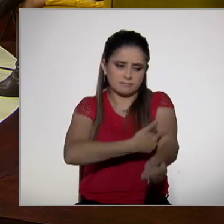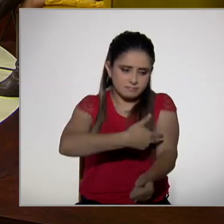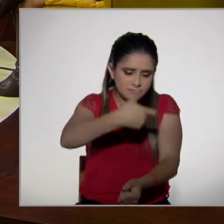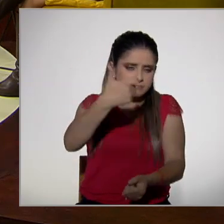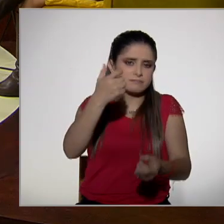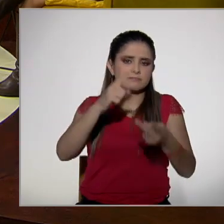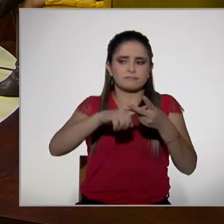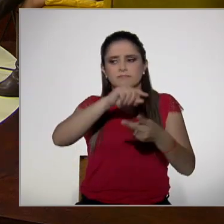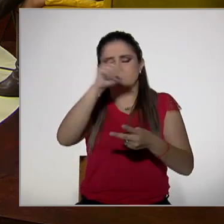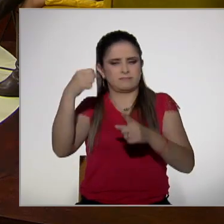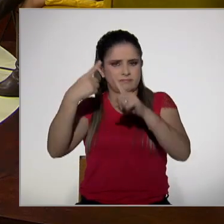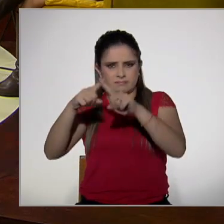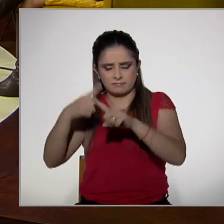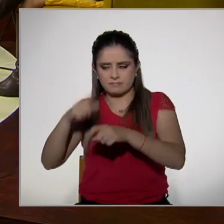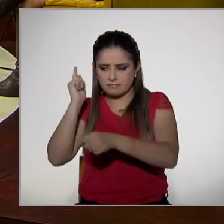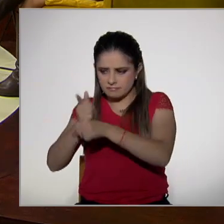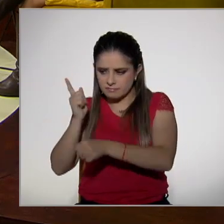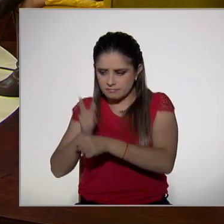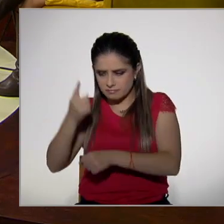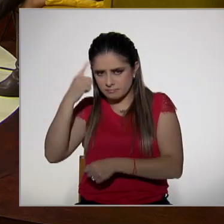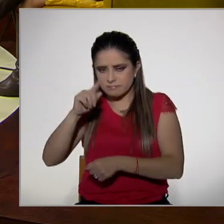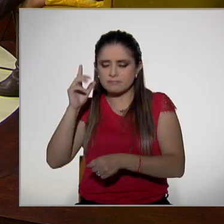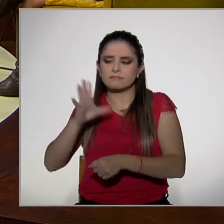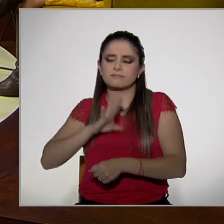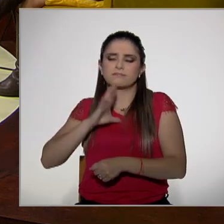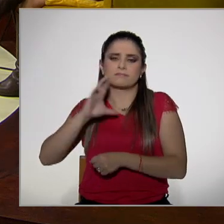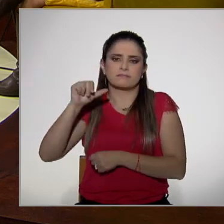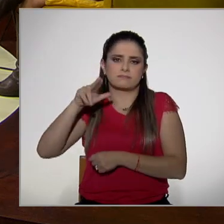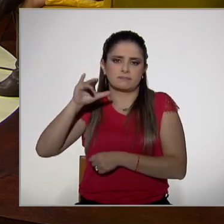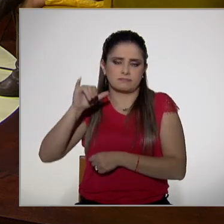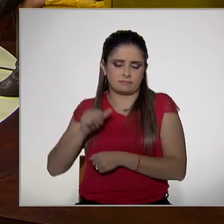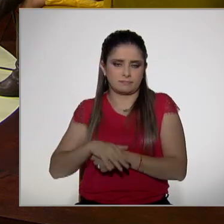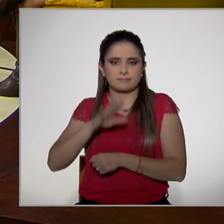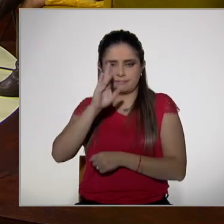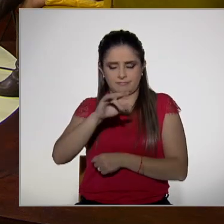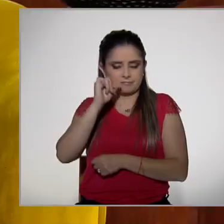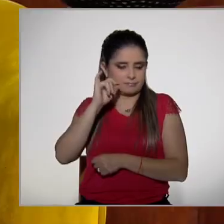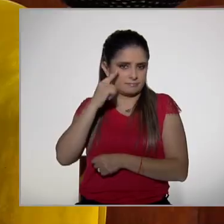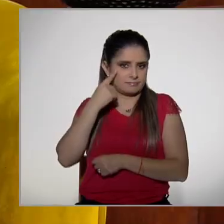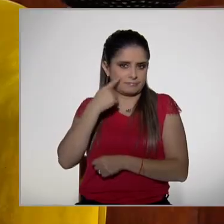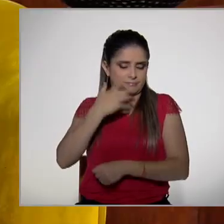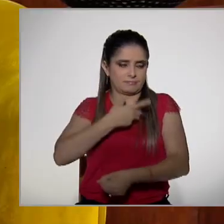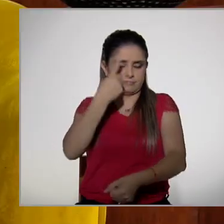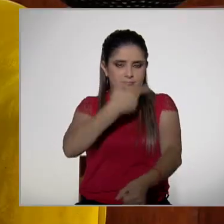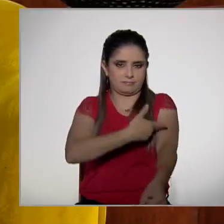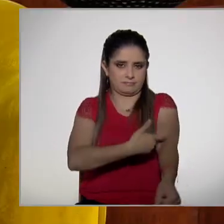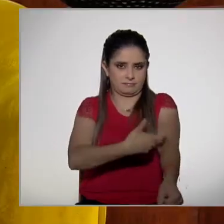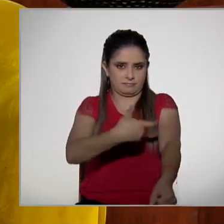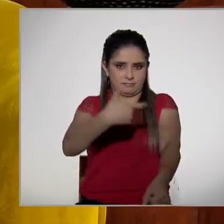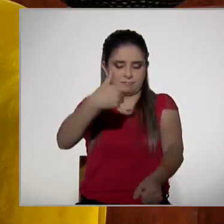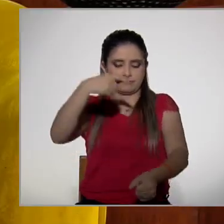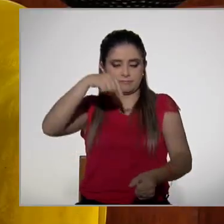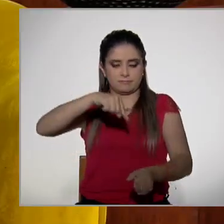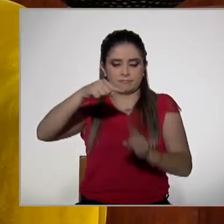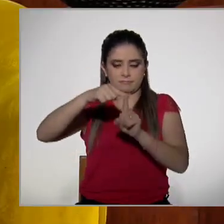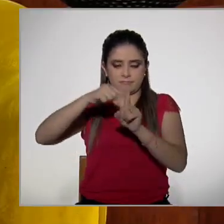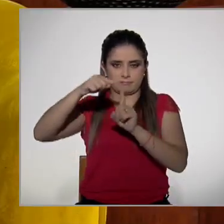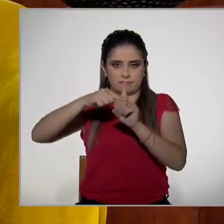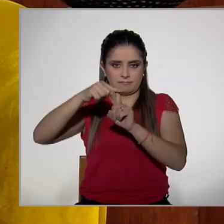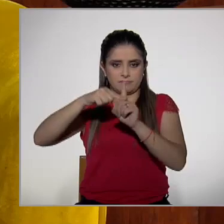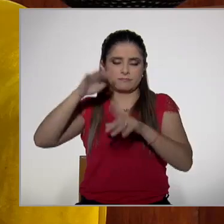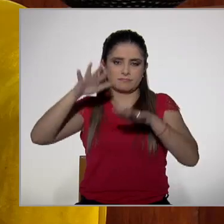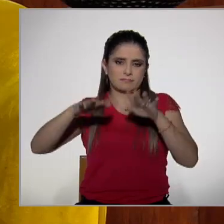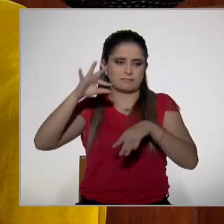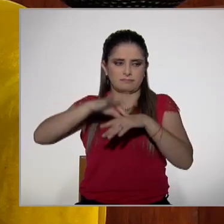anemia y veamos que no es una enfermedad como dijimos desde el principio si en la biometría hemática hay un parámetro que a veces no lo pedimos como médicos